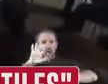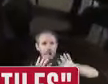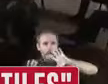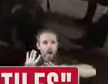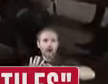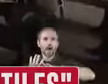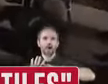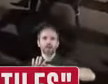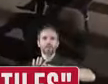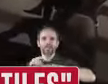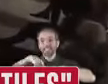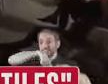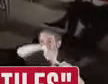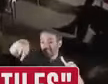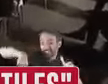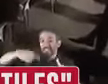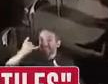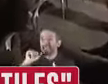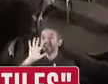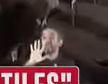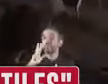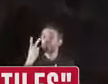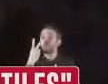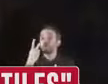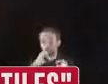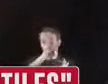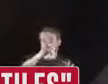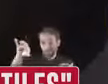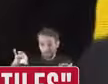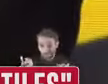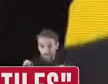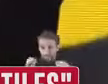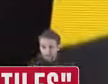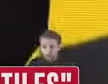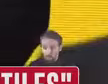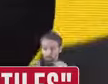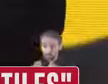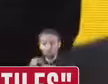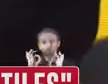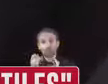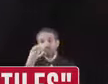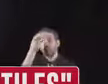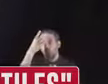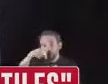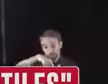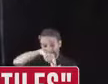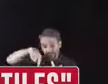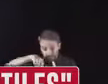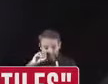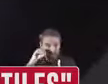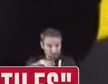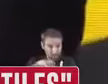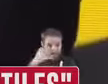tiene 58 hectáreas esta tecnópolis afectamos 12 hectáreas de esta tecnópolis